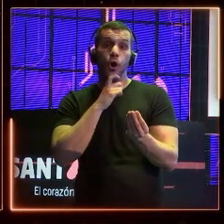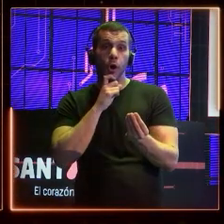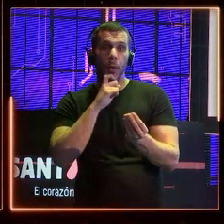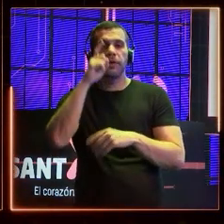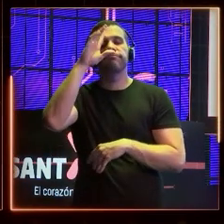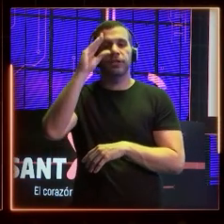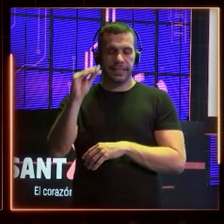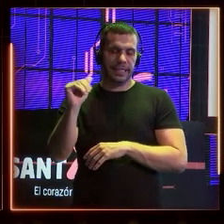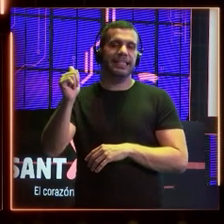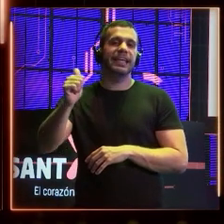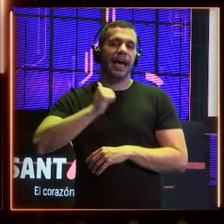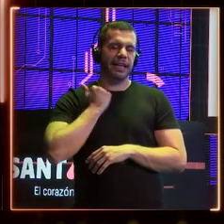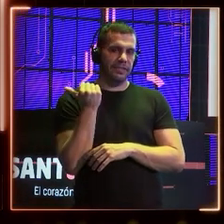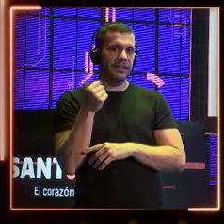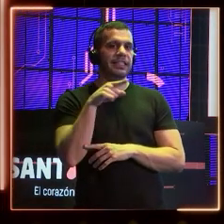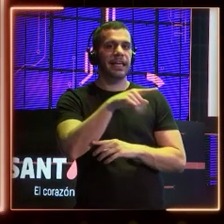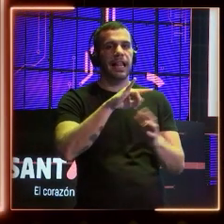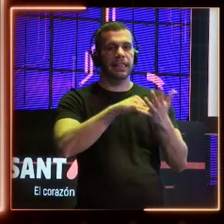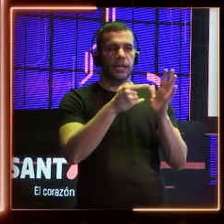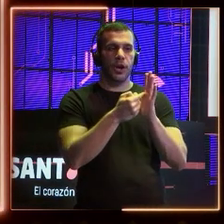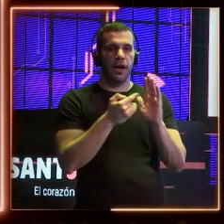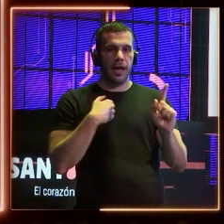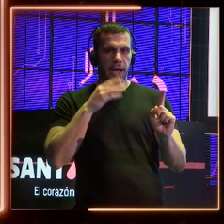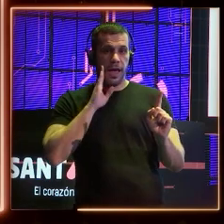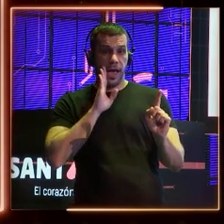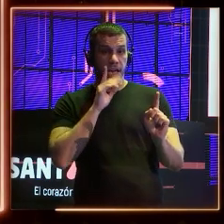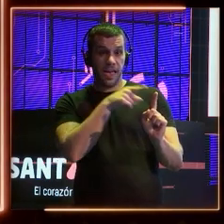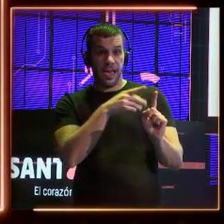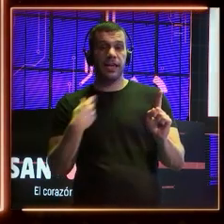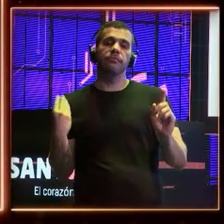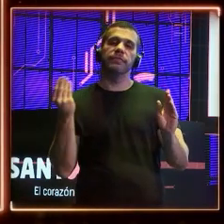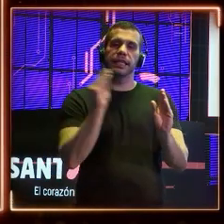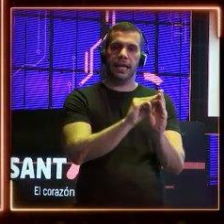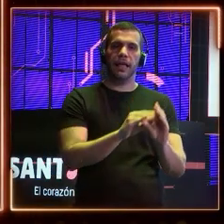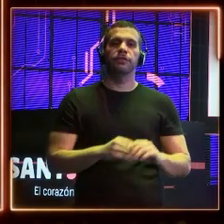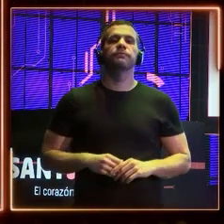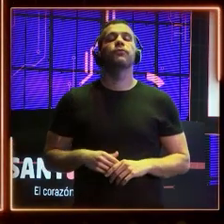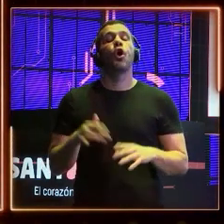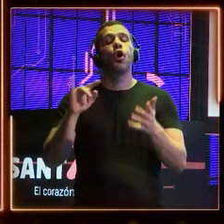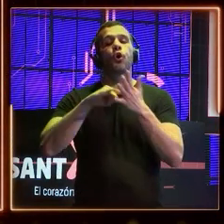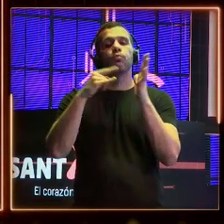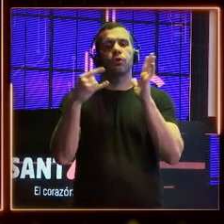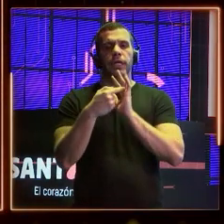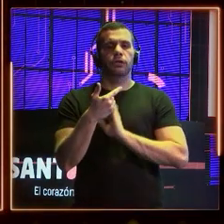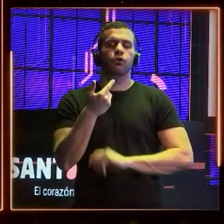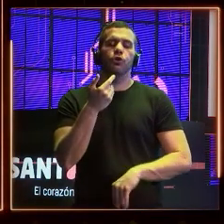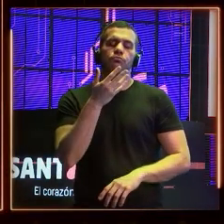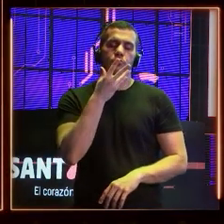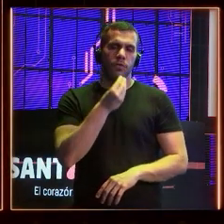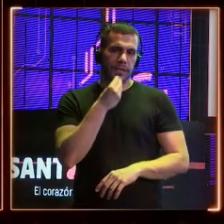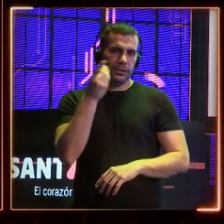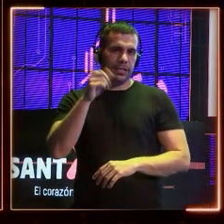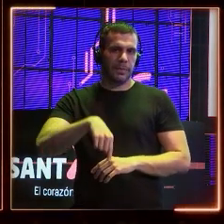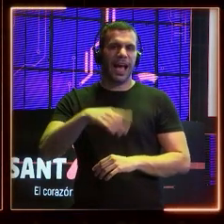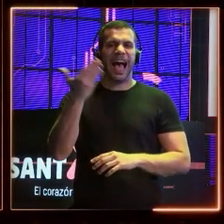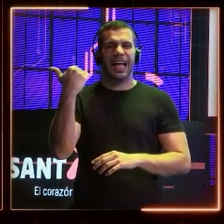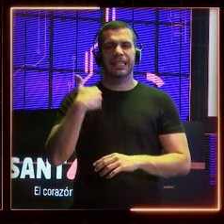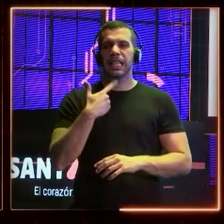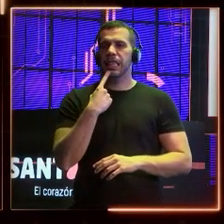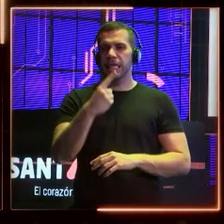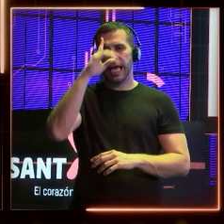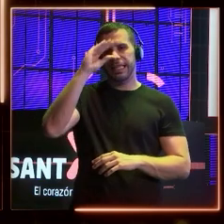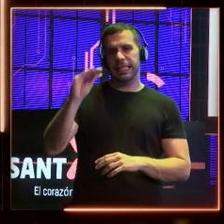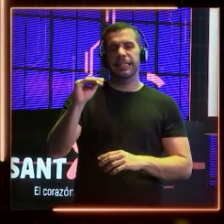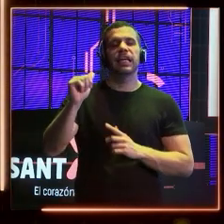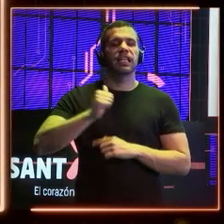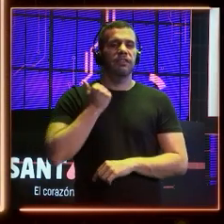artificial Dentro de este tipo de tecnologías otro proyecto precioso decía antes que hoy la Inteligencia artificial es capaz de hablar